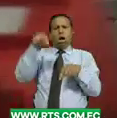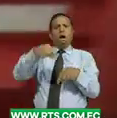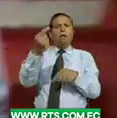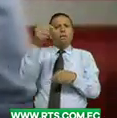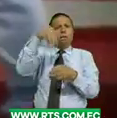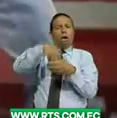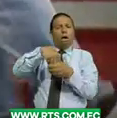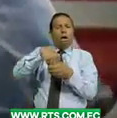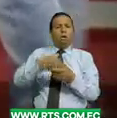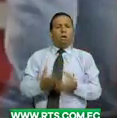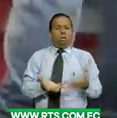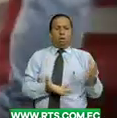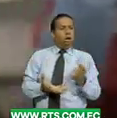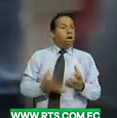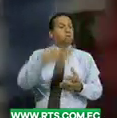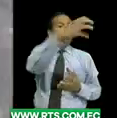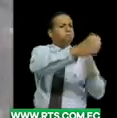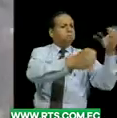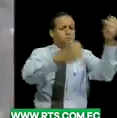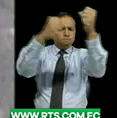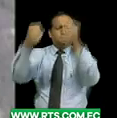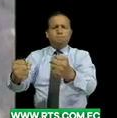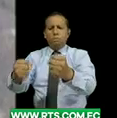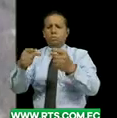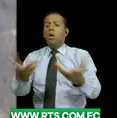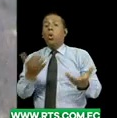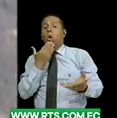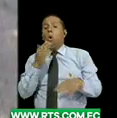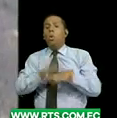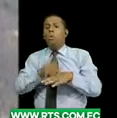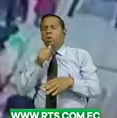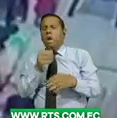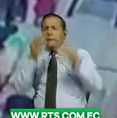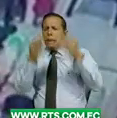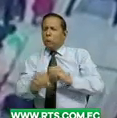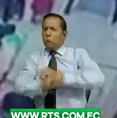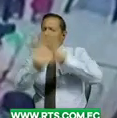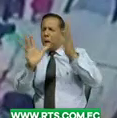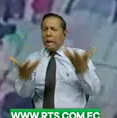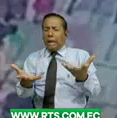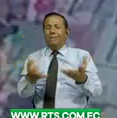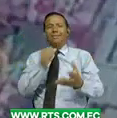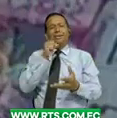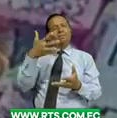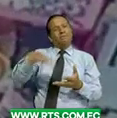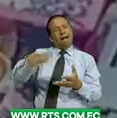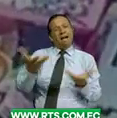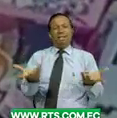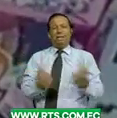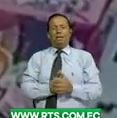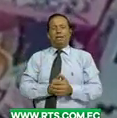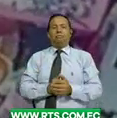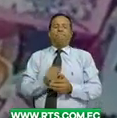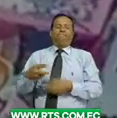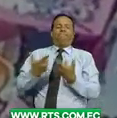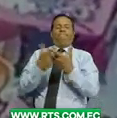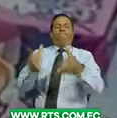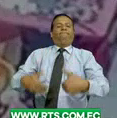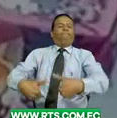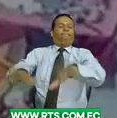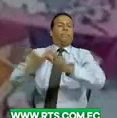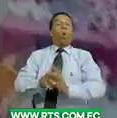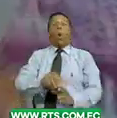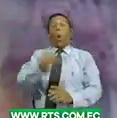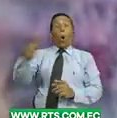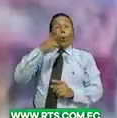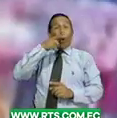a los detenidos y se ordenó la devolución de aquel monto a los ciudadanos, como también el del cantante de música urbana acribillado hace pocos